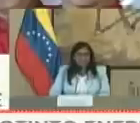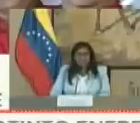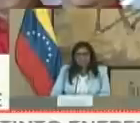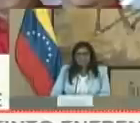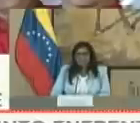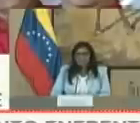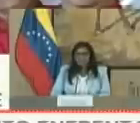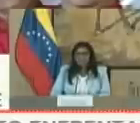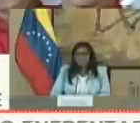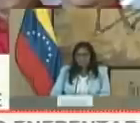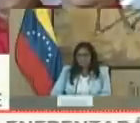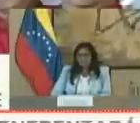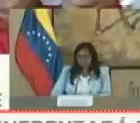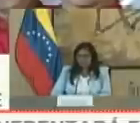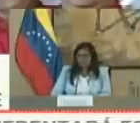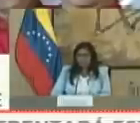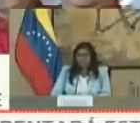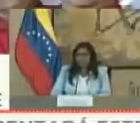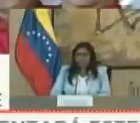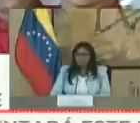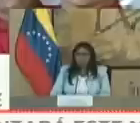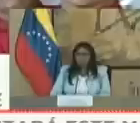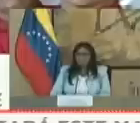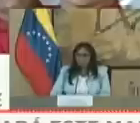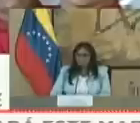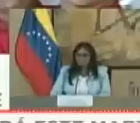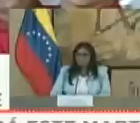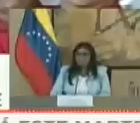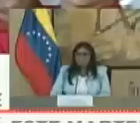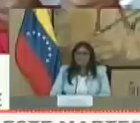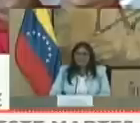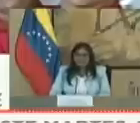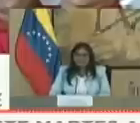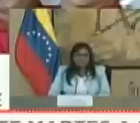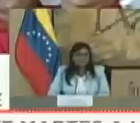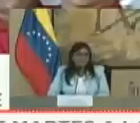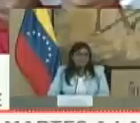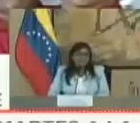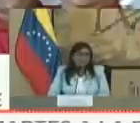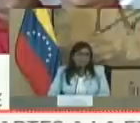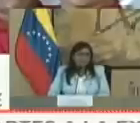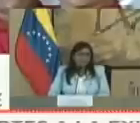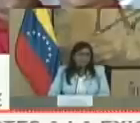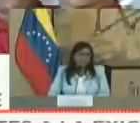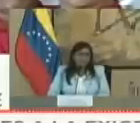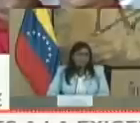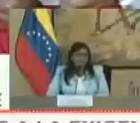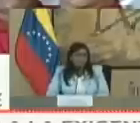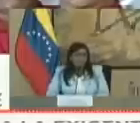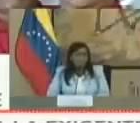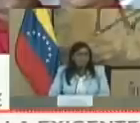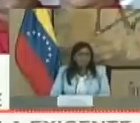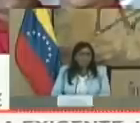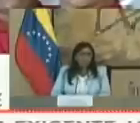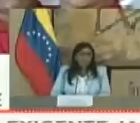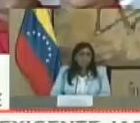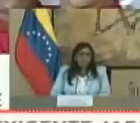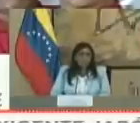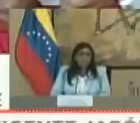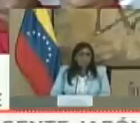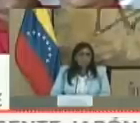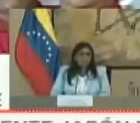y desde aquí de la Dirección Nacional, todo nuestro apoyo, la instrucción a todos los gobernadores, gobernadoras, dirigentes